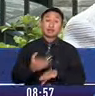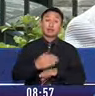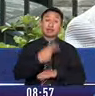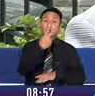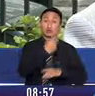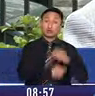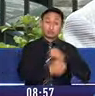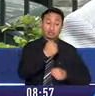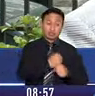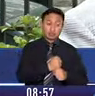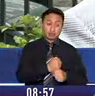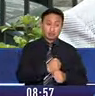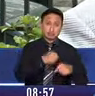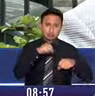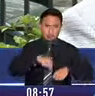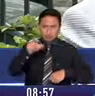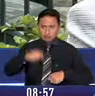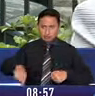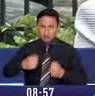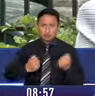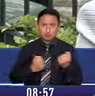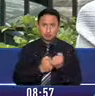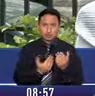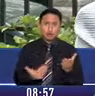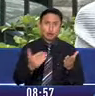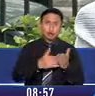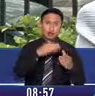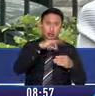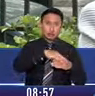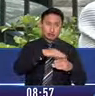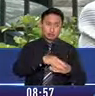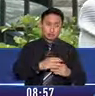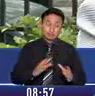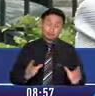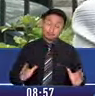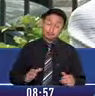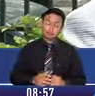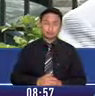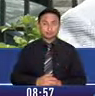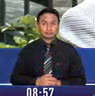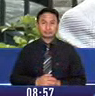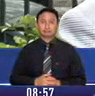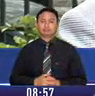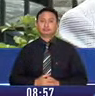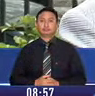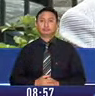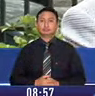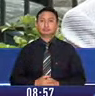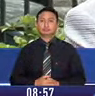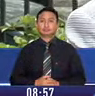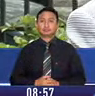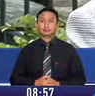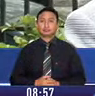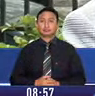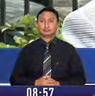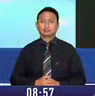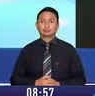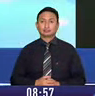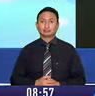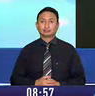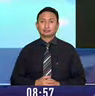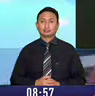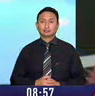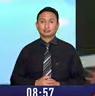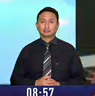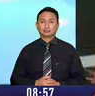años anteriores les da para poder presentarse con buenas credenciales a ciudadanos que quieren ver una asamblea distinta. Como